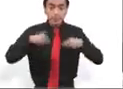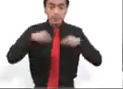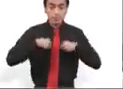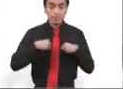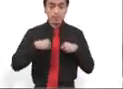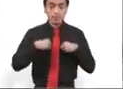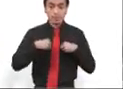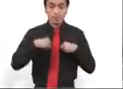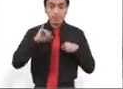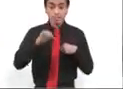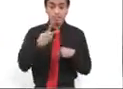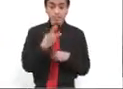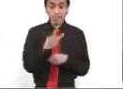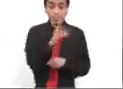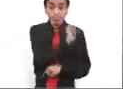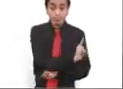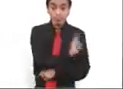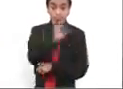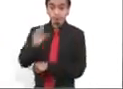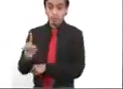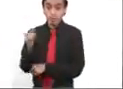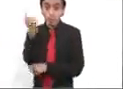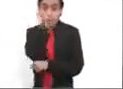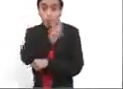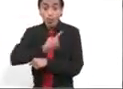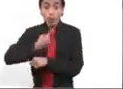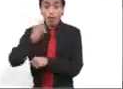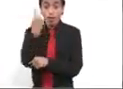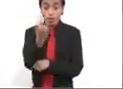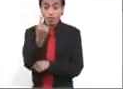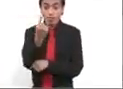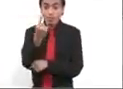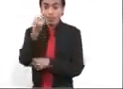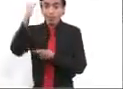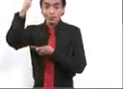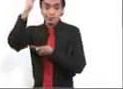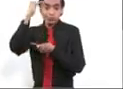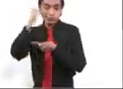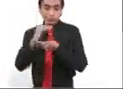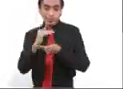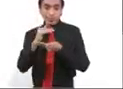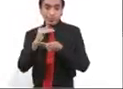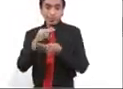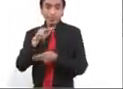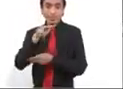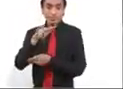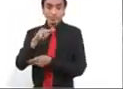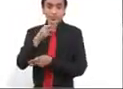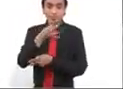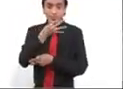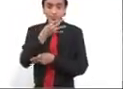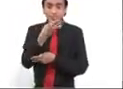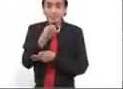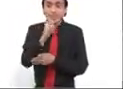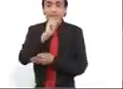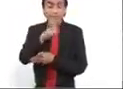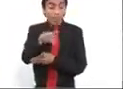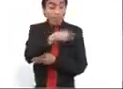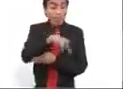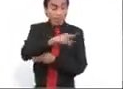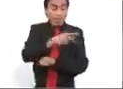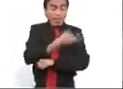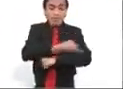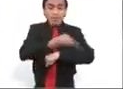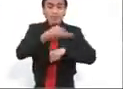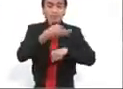de una hora a 18 minutos, pues representa bienestar para sus familias, poder atender tiempo para